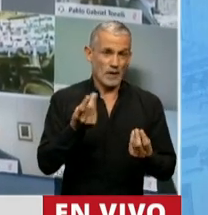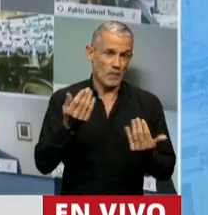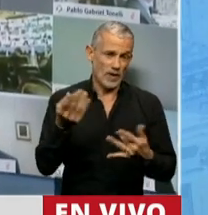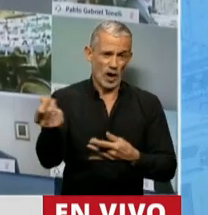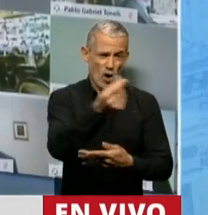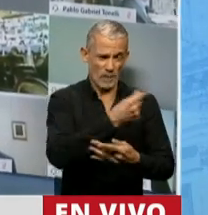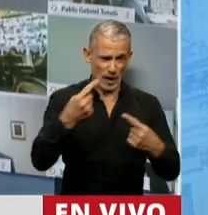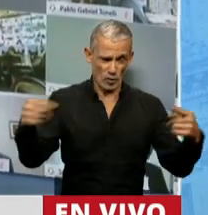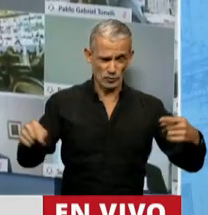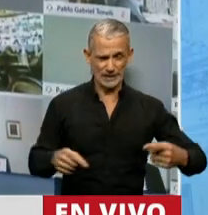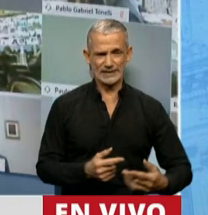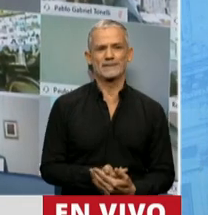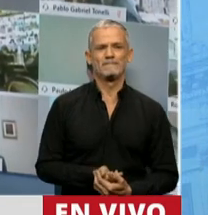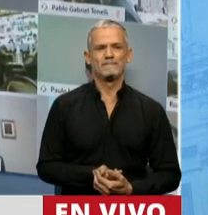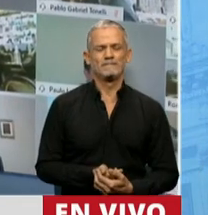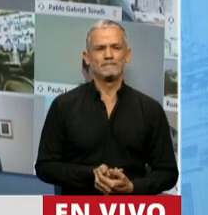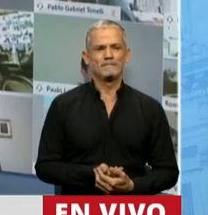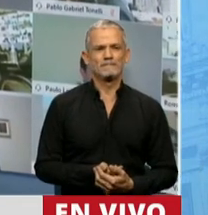adquisitivo.